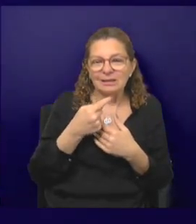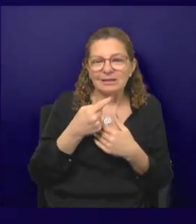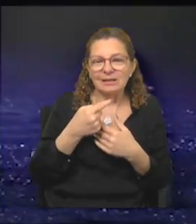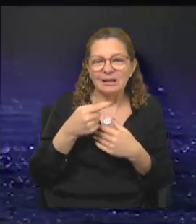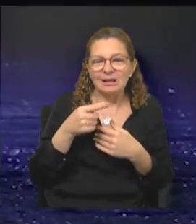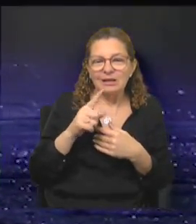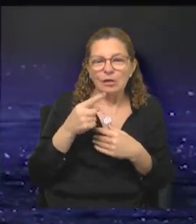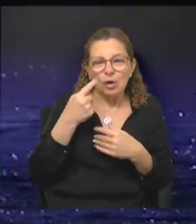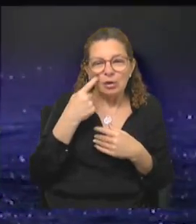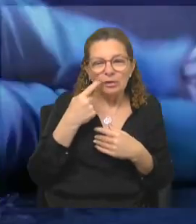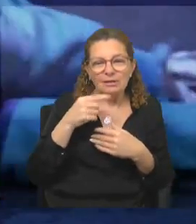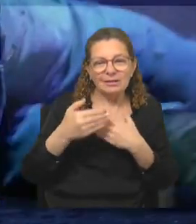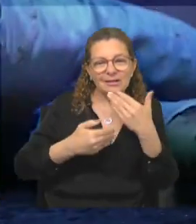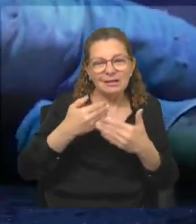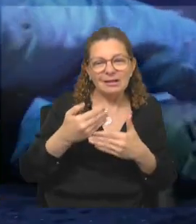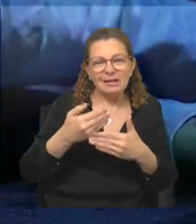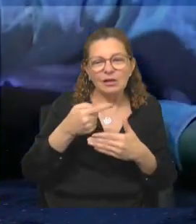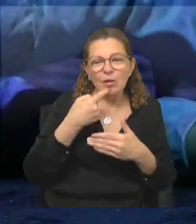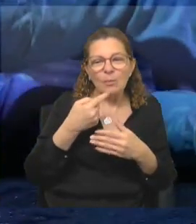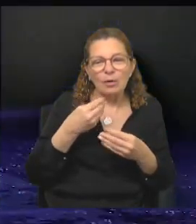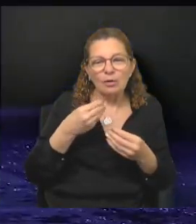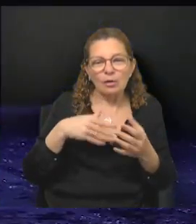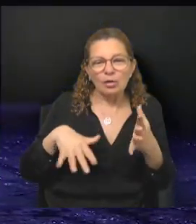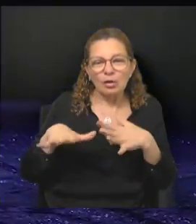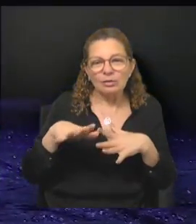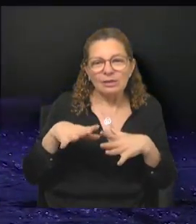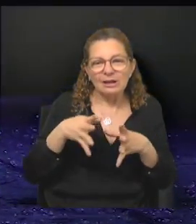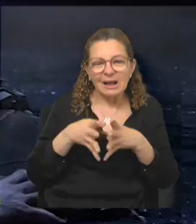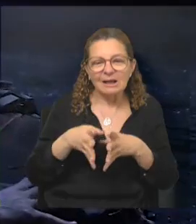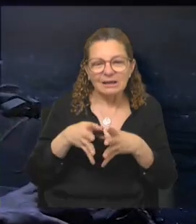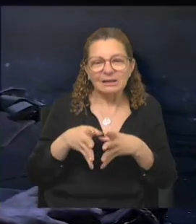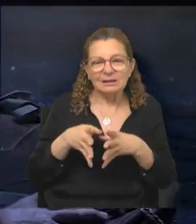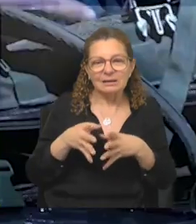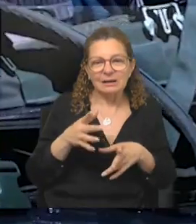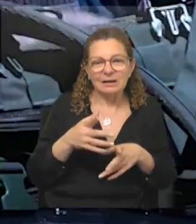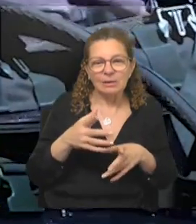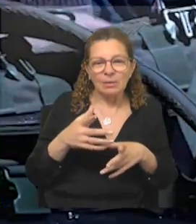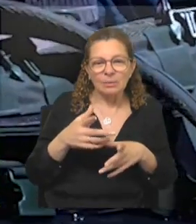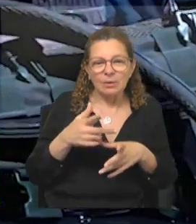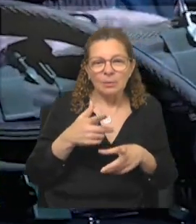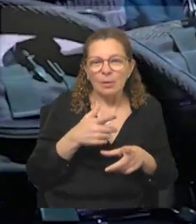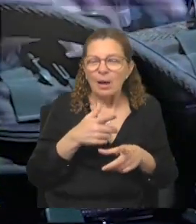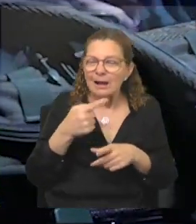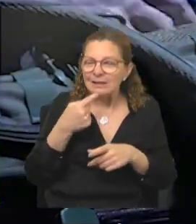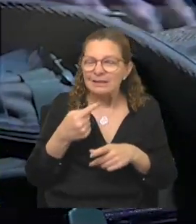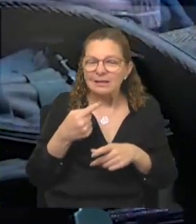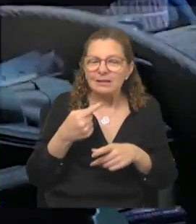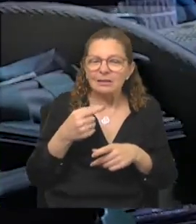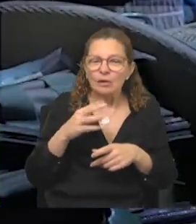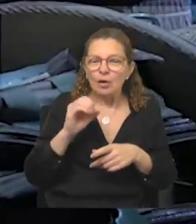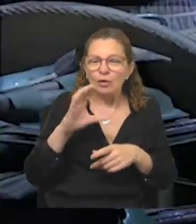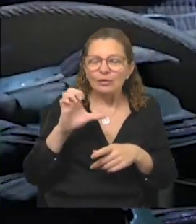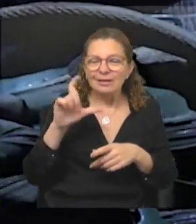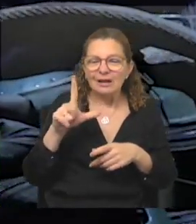desconocida persigue los territorios en los que sucede la guerra Porta un armatoste itinerante al que llama osel